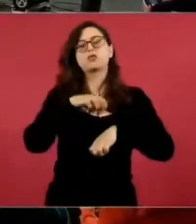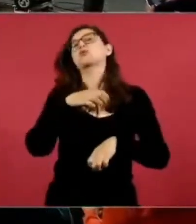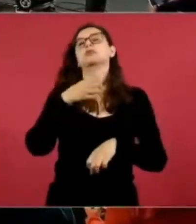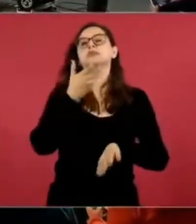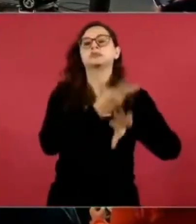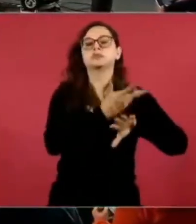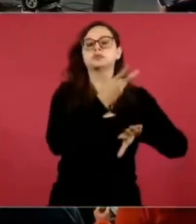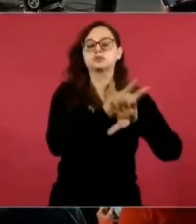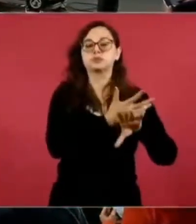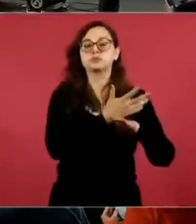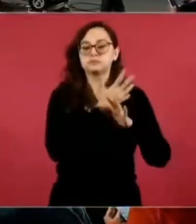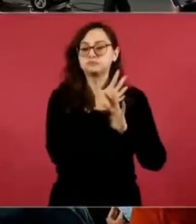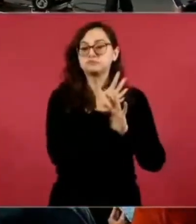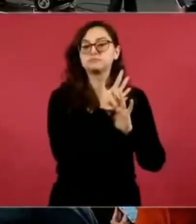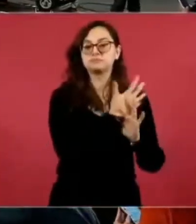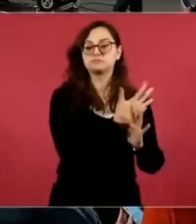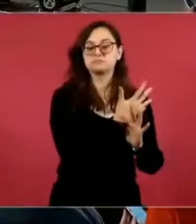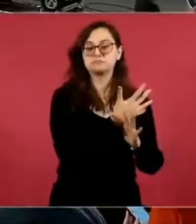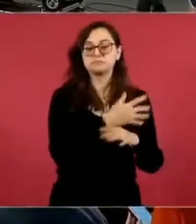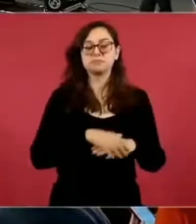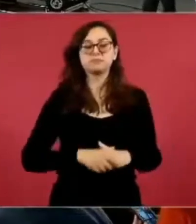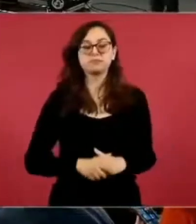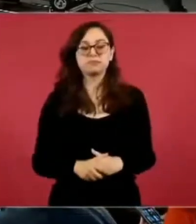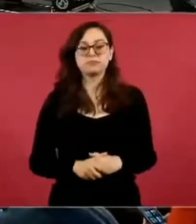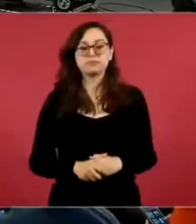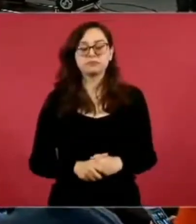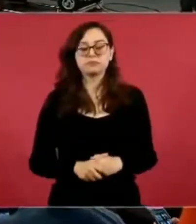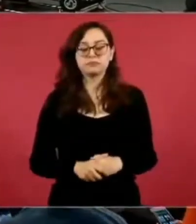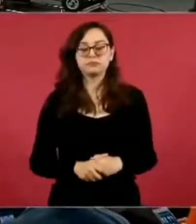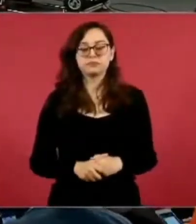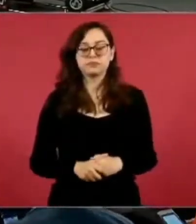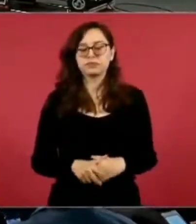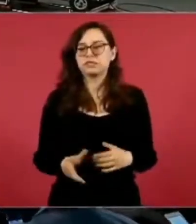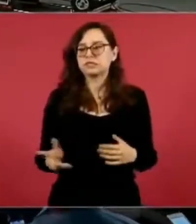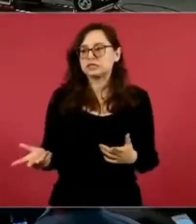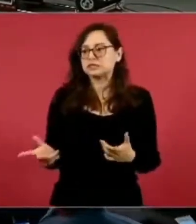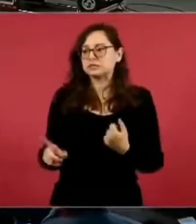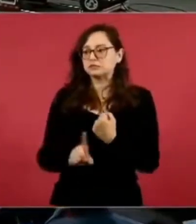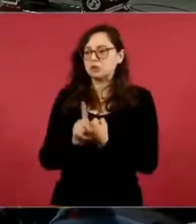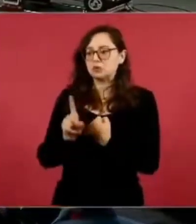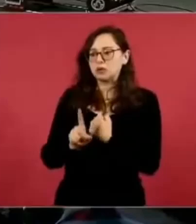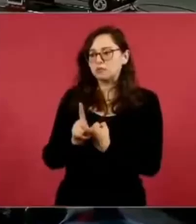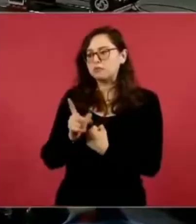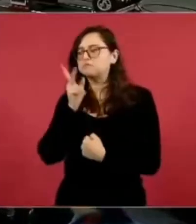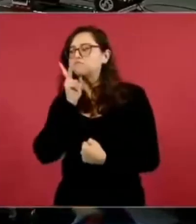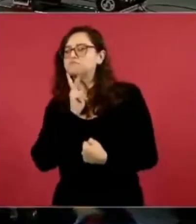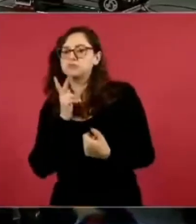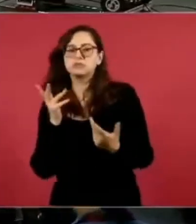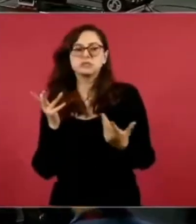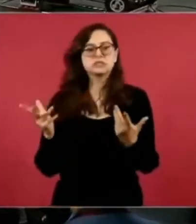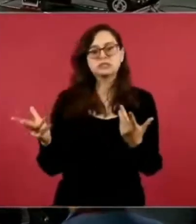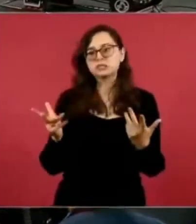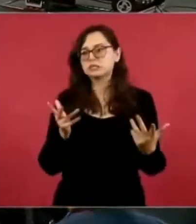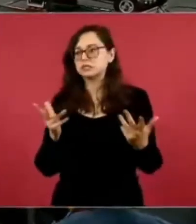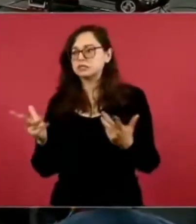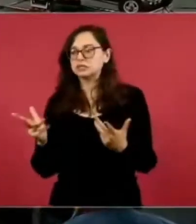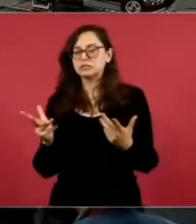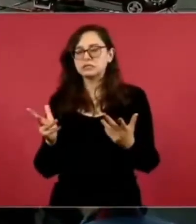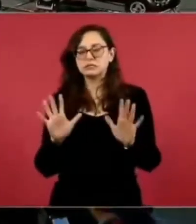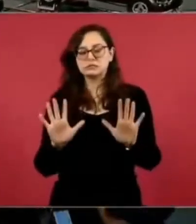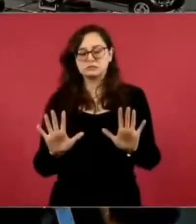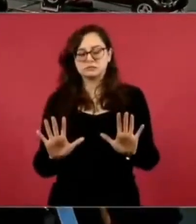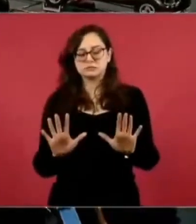Su postura acerca del conflicto petrolero se resume cuando sostiene que el presidente